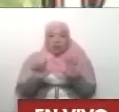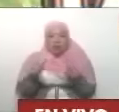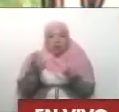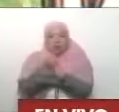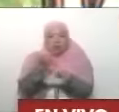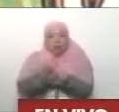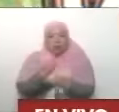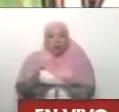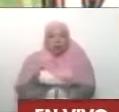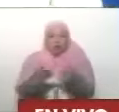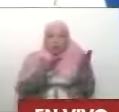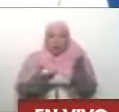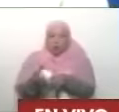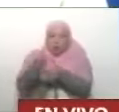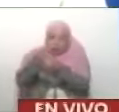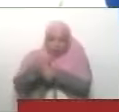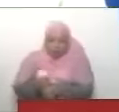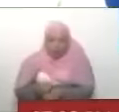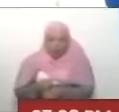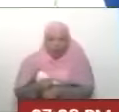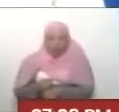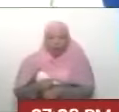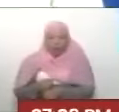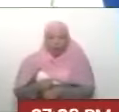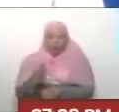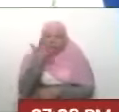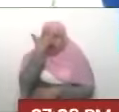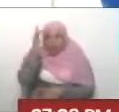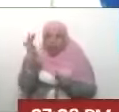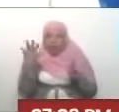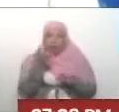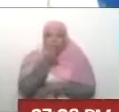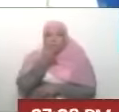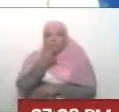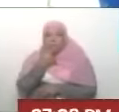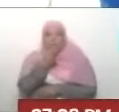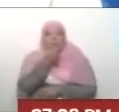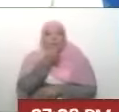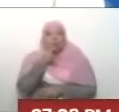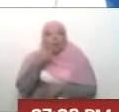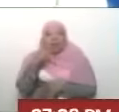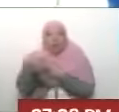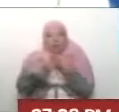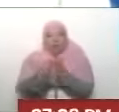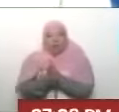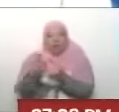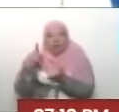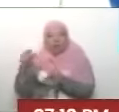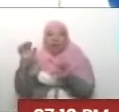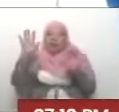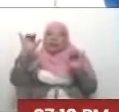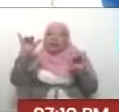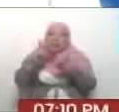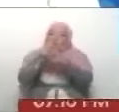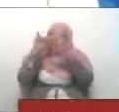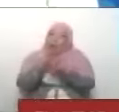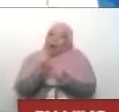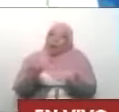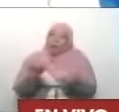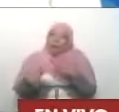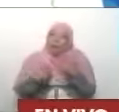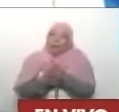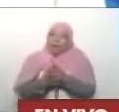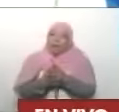Seguro. Ah, bueno, claro. Aquí los espero. Y como el carnaval está bueno, bonito y promete, vamos a despedir este programa con